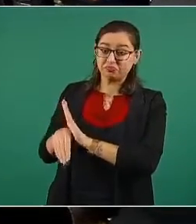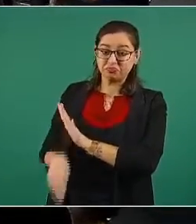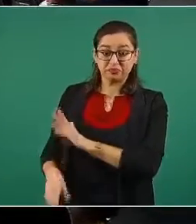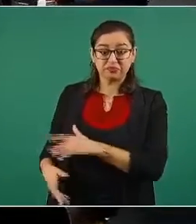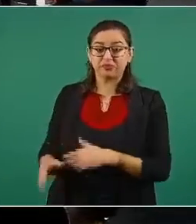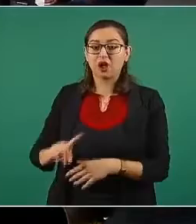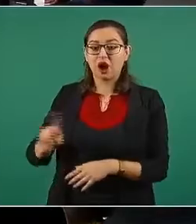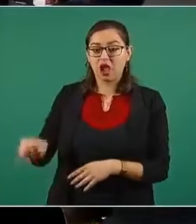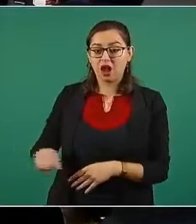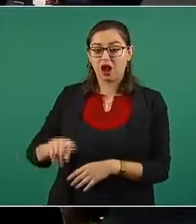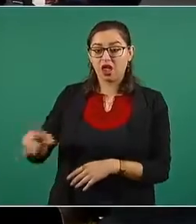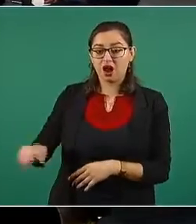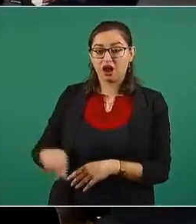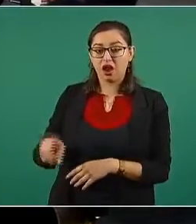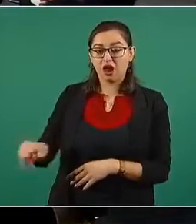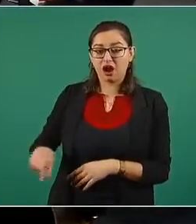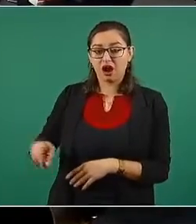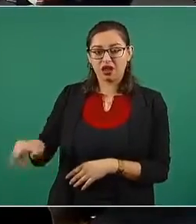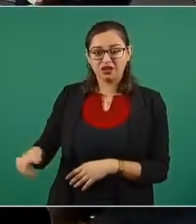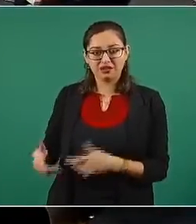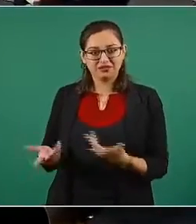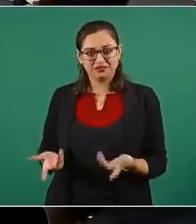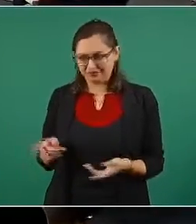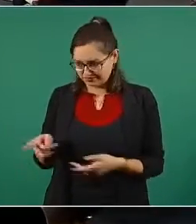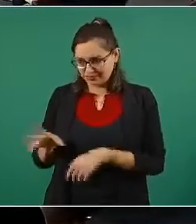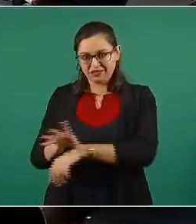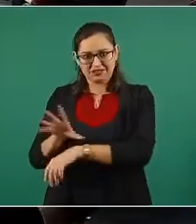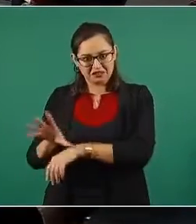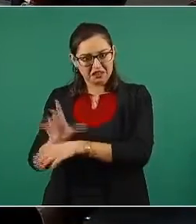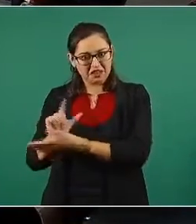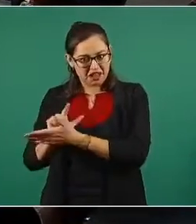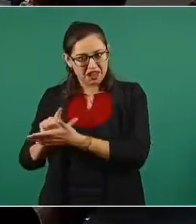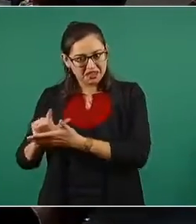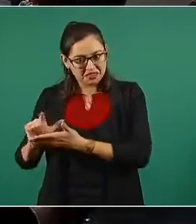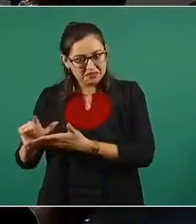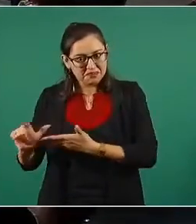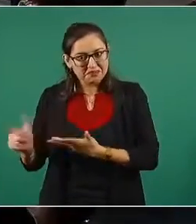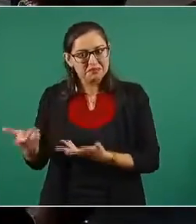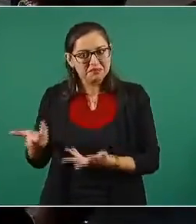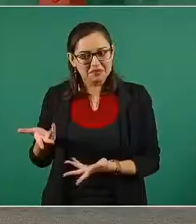Y la energía que se produce con agua